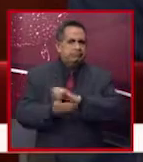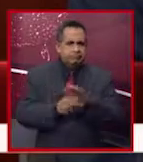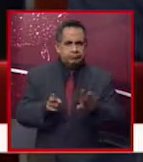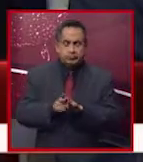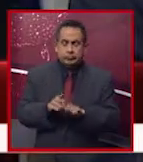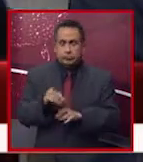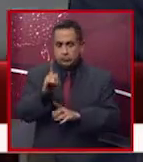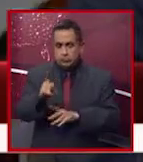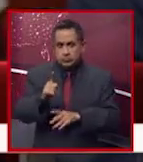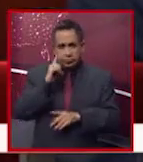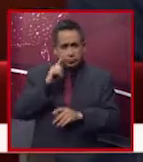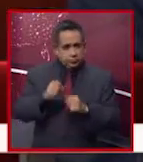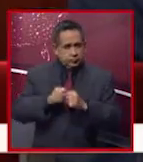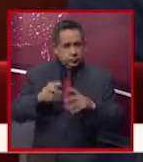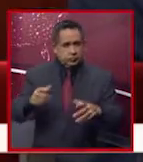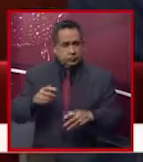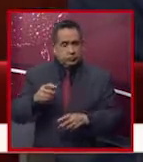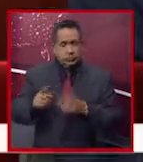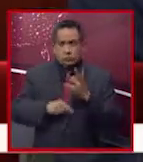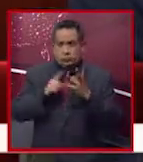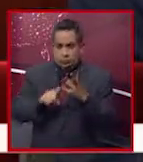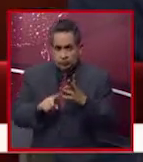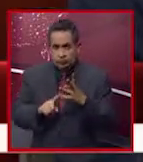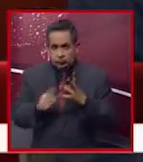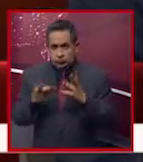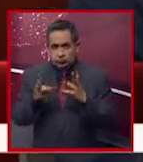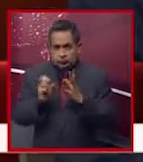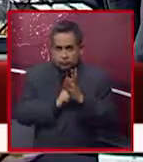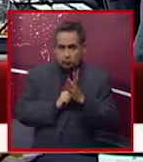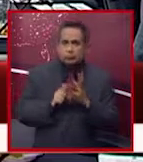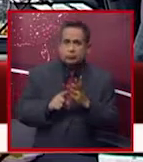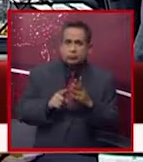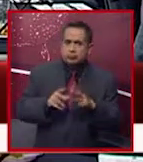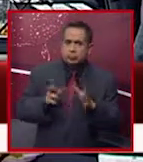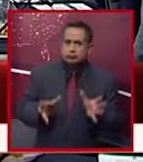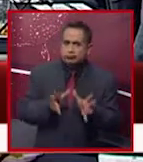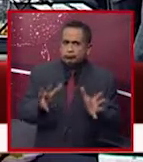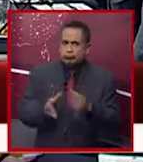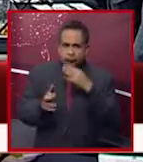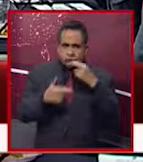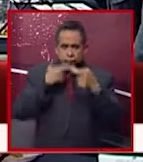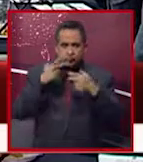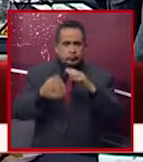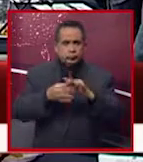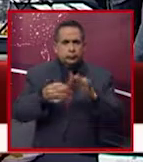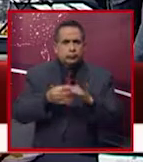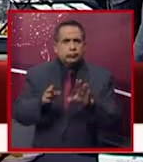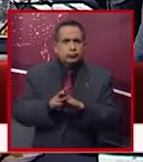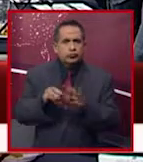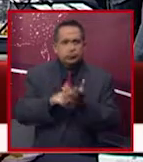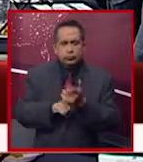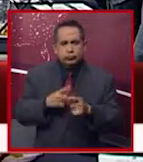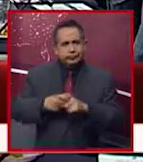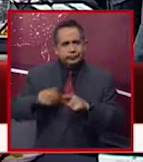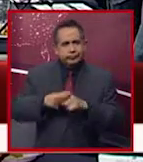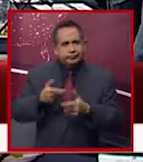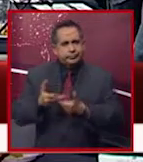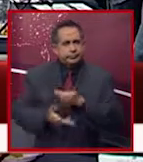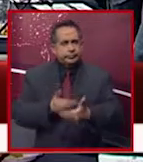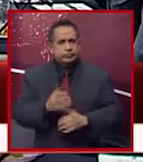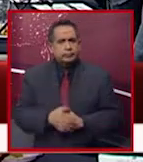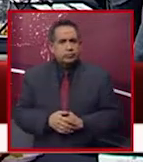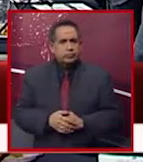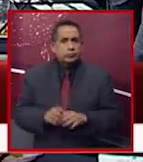una importante expansión registrada en el cuarto trimestre, impulsada especialmente por el desempeño de los servicios, mientras